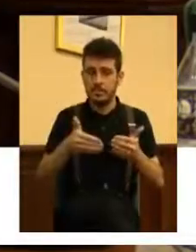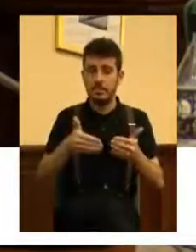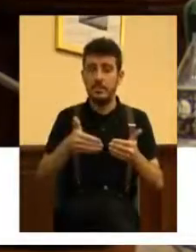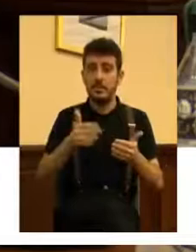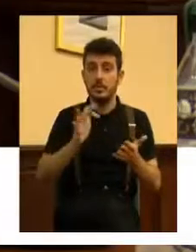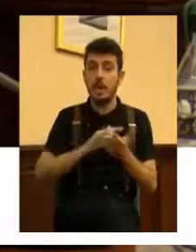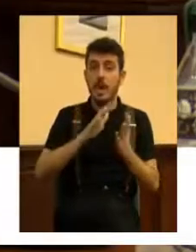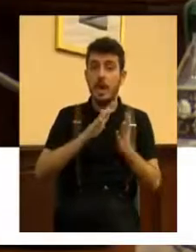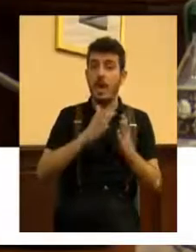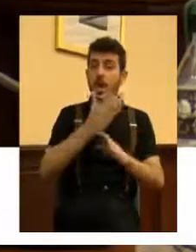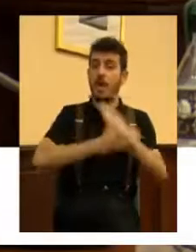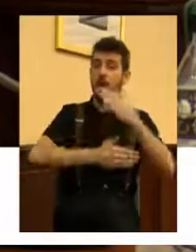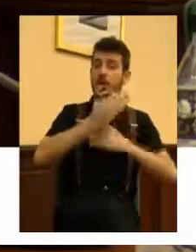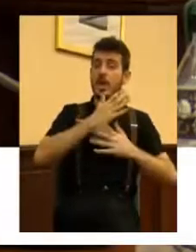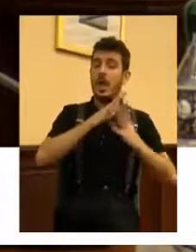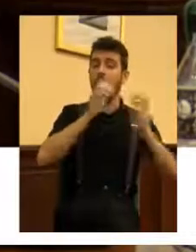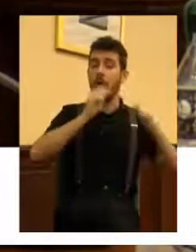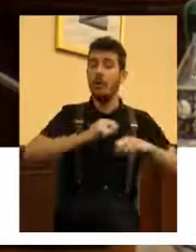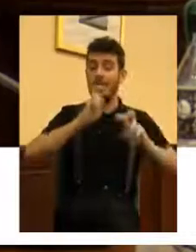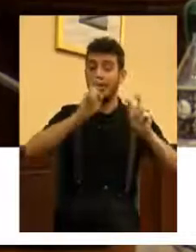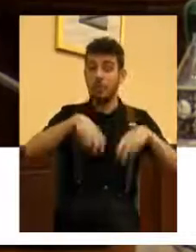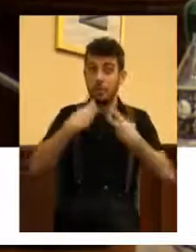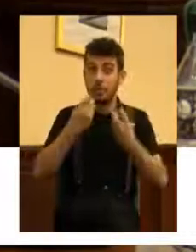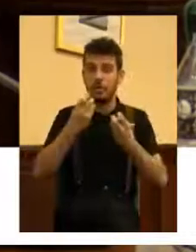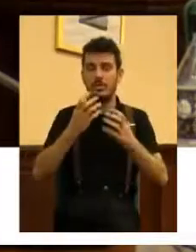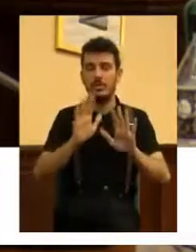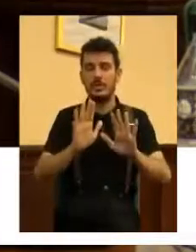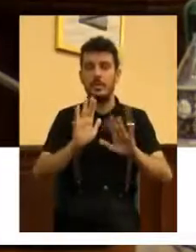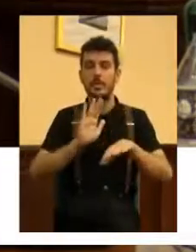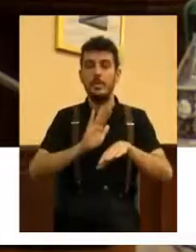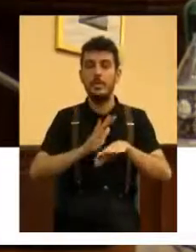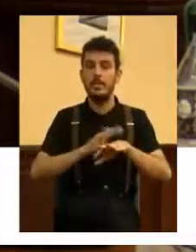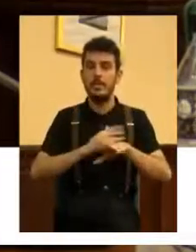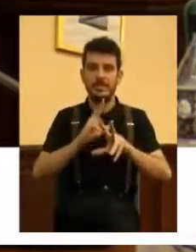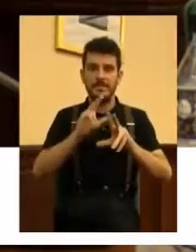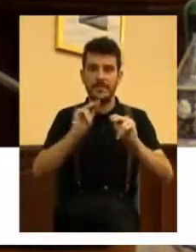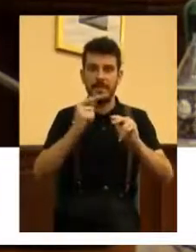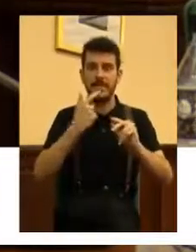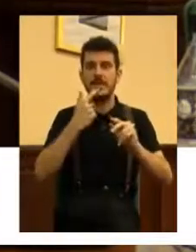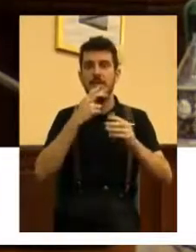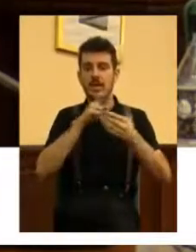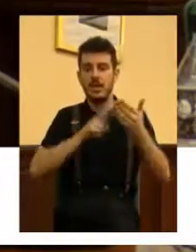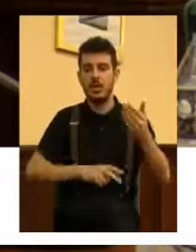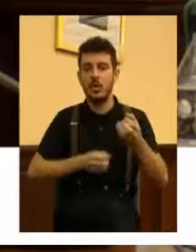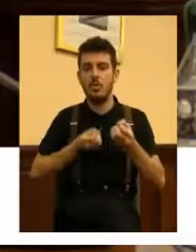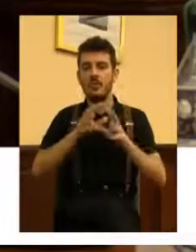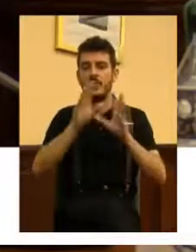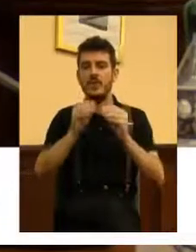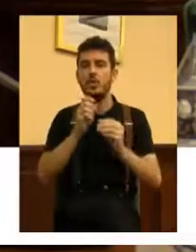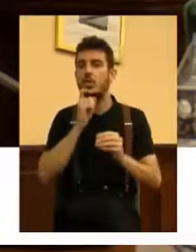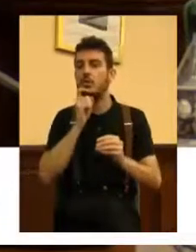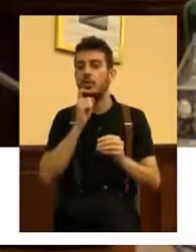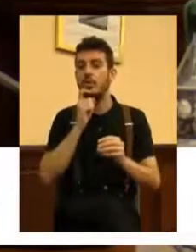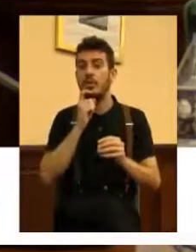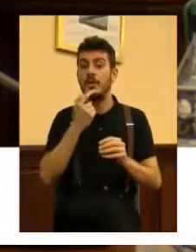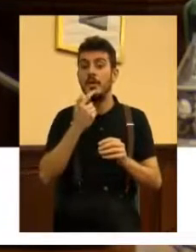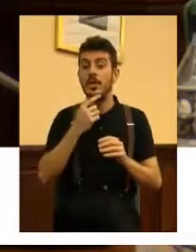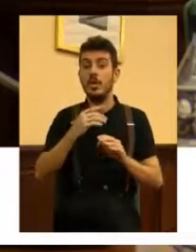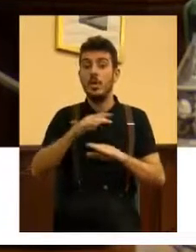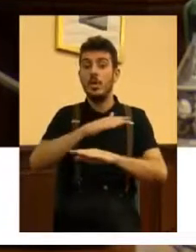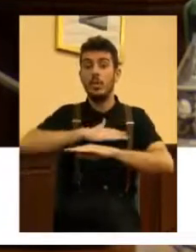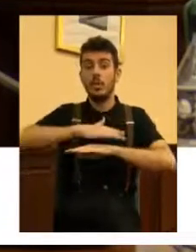los acuerdos de reconstrucción, que para terminar les voy a leer cómo concluyen. El Gobierno municipal